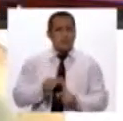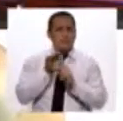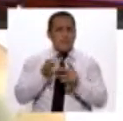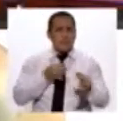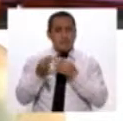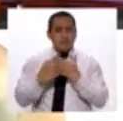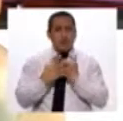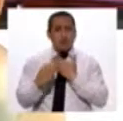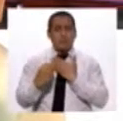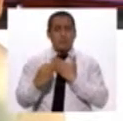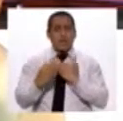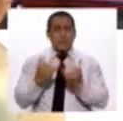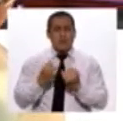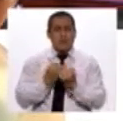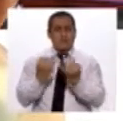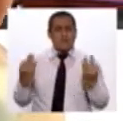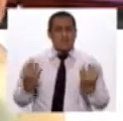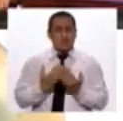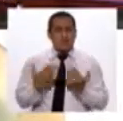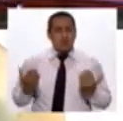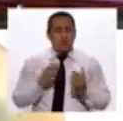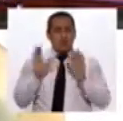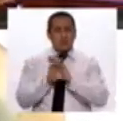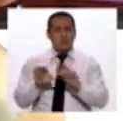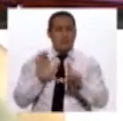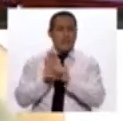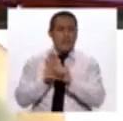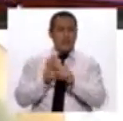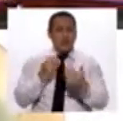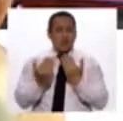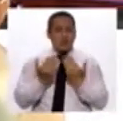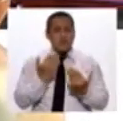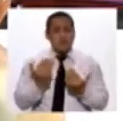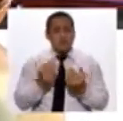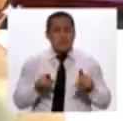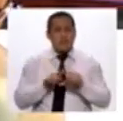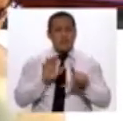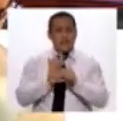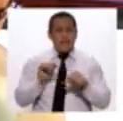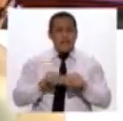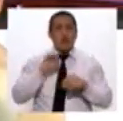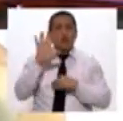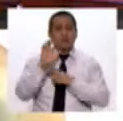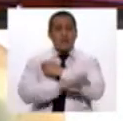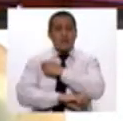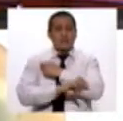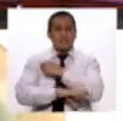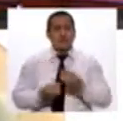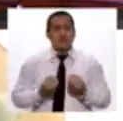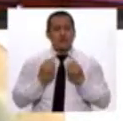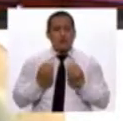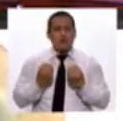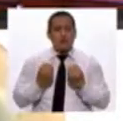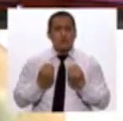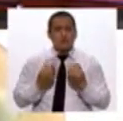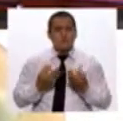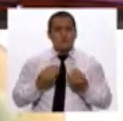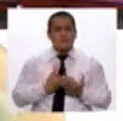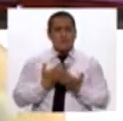Se copian cosas de legislaturas o de modelos legales de fuera. ¿Cómo